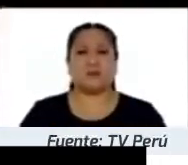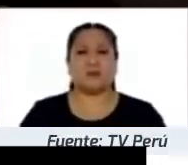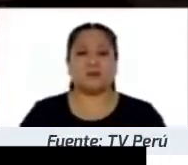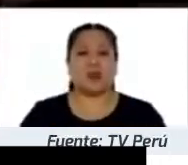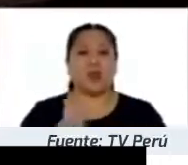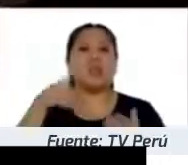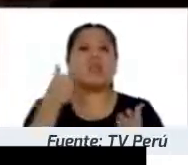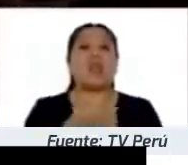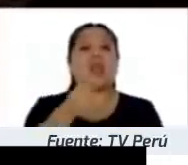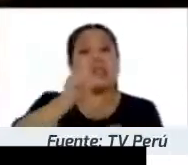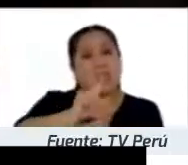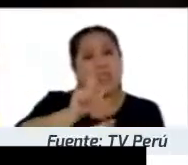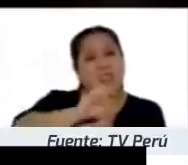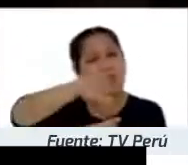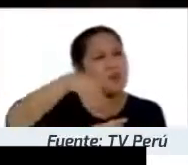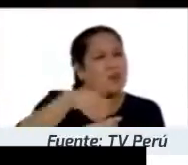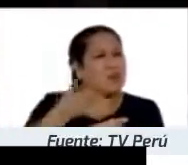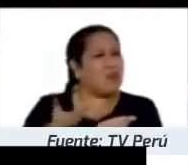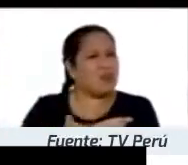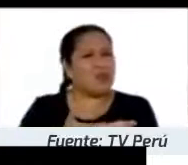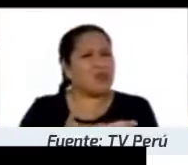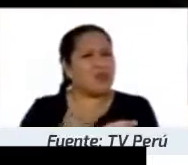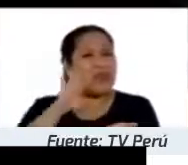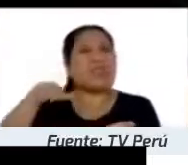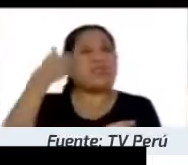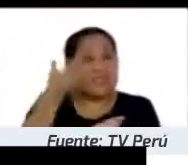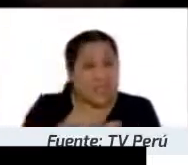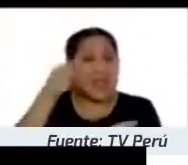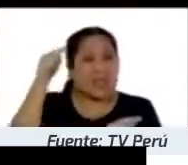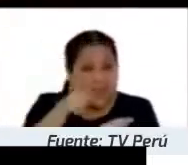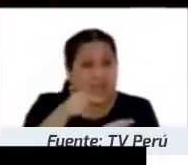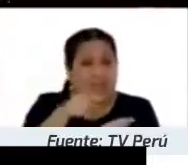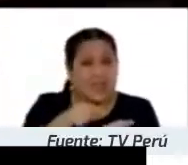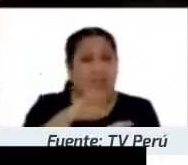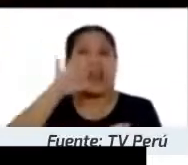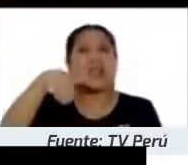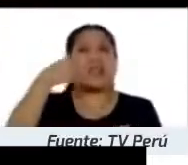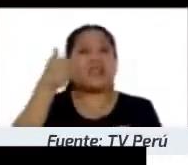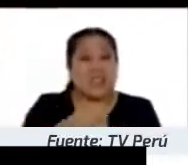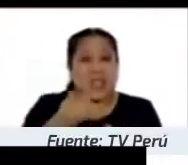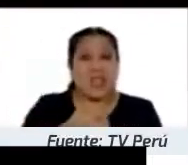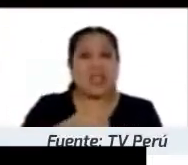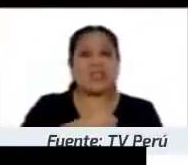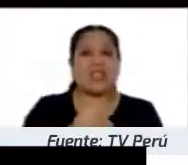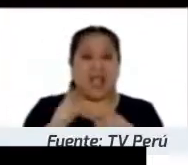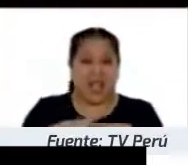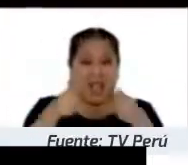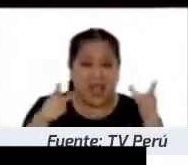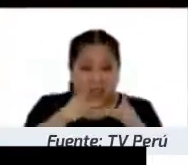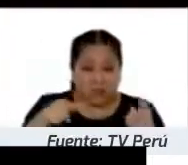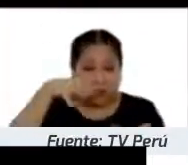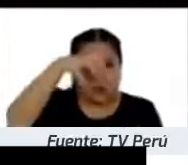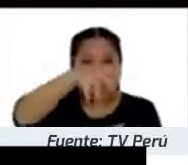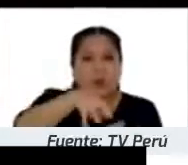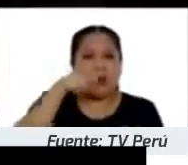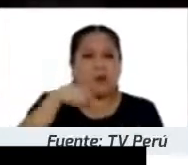Llegas a Lima Metropolitana, llegas ahí, llegas a los centros, a grandes ciudades